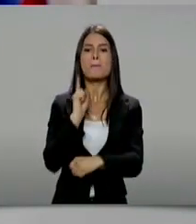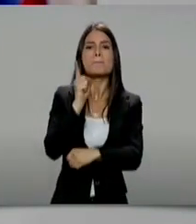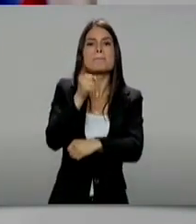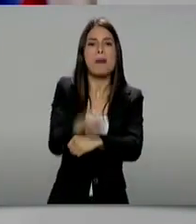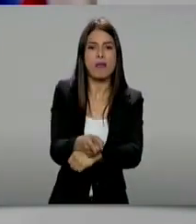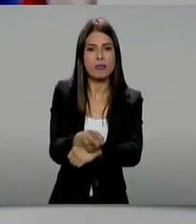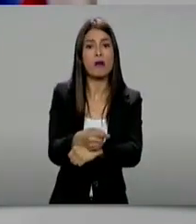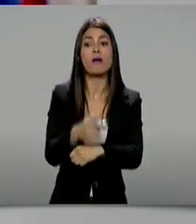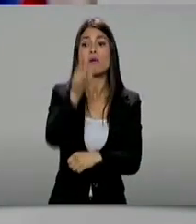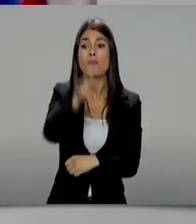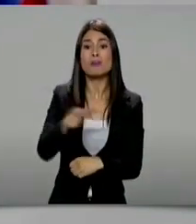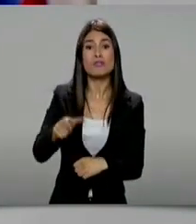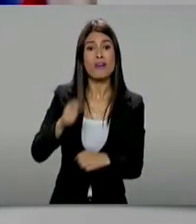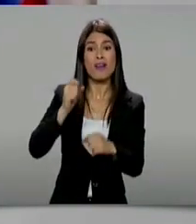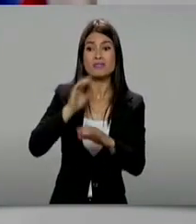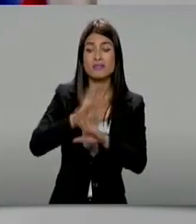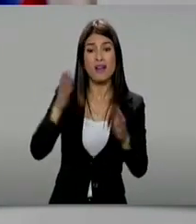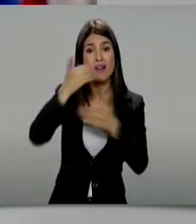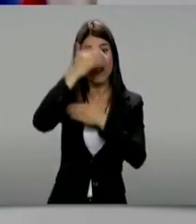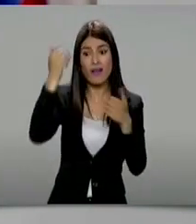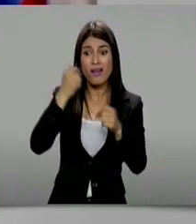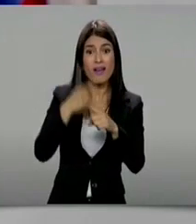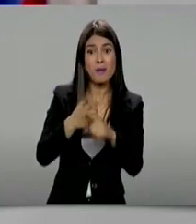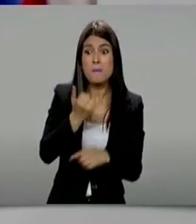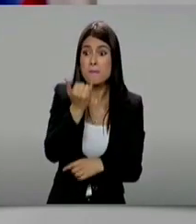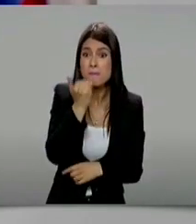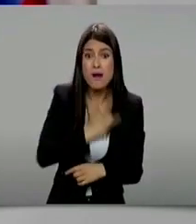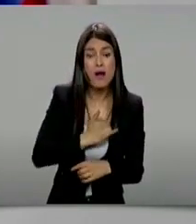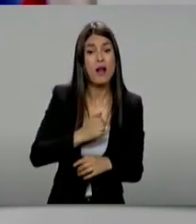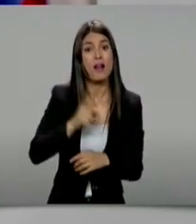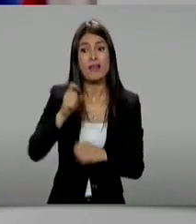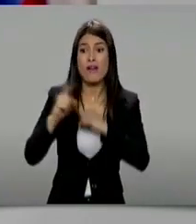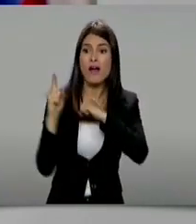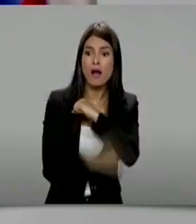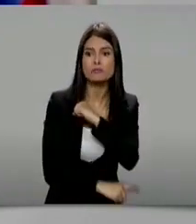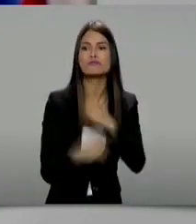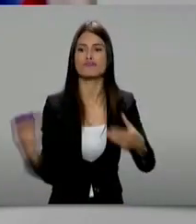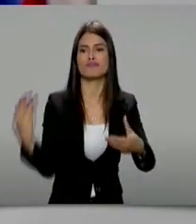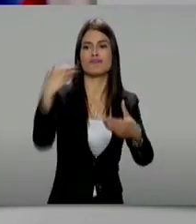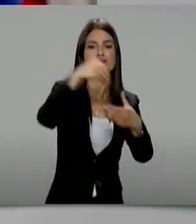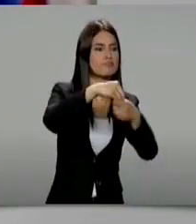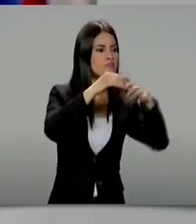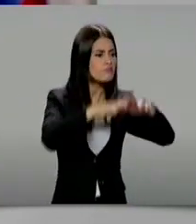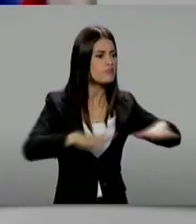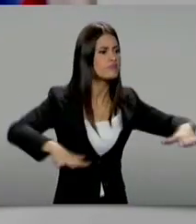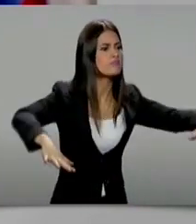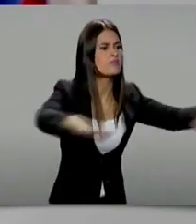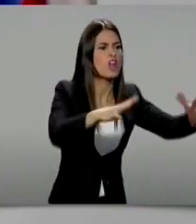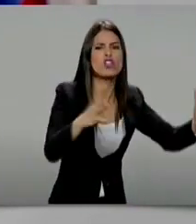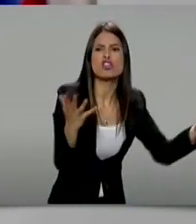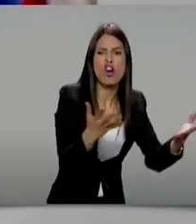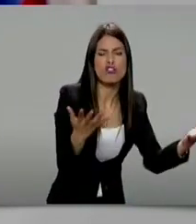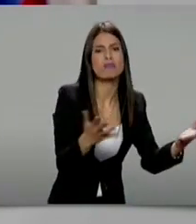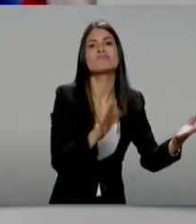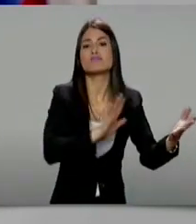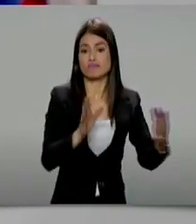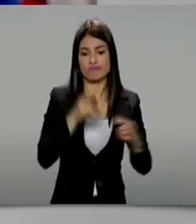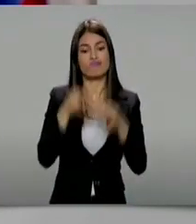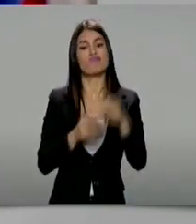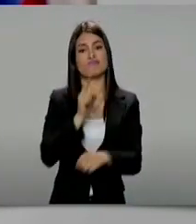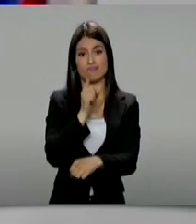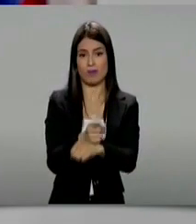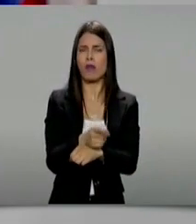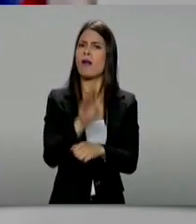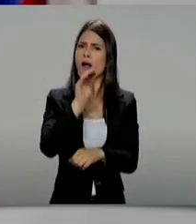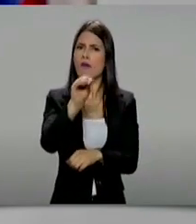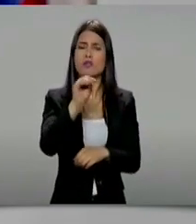estar los sancionados durante la ejecución de la pena que nunca serán más grandes que unaas zona veredal transitoria